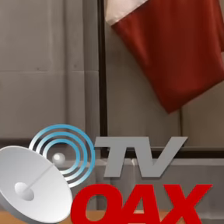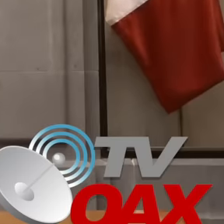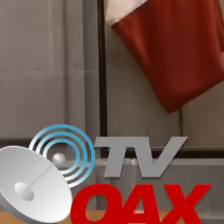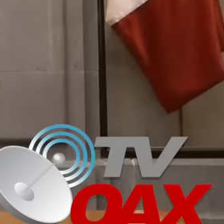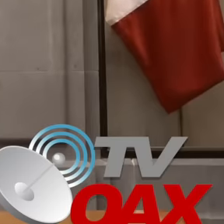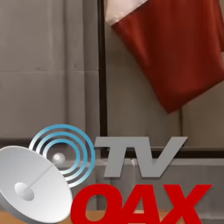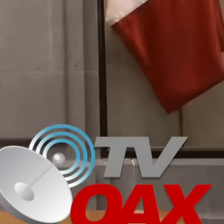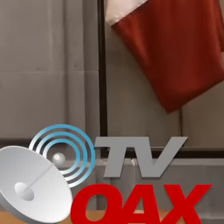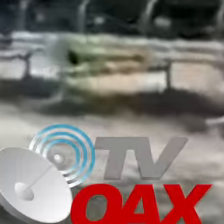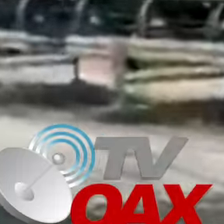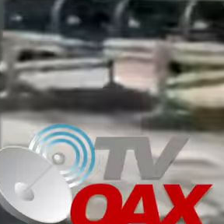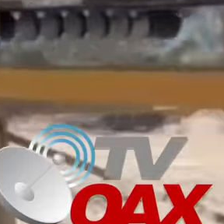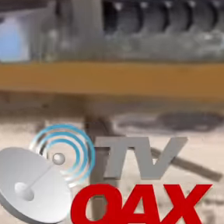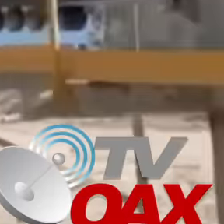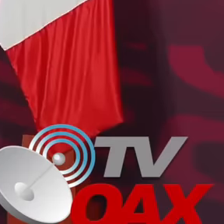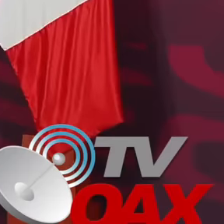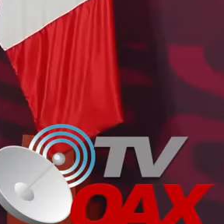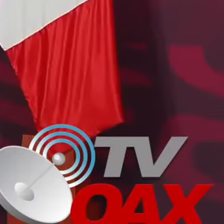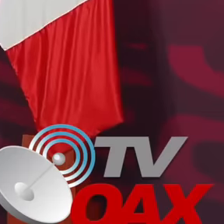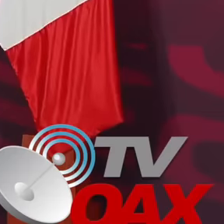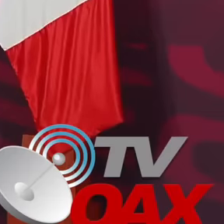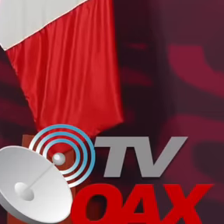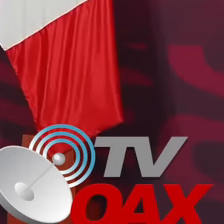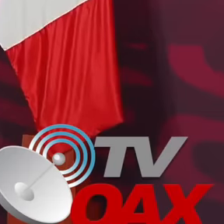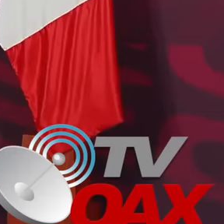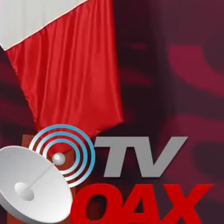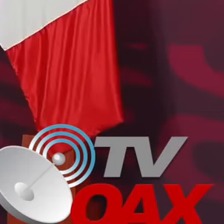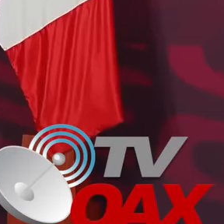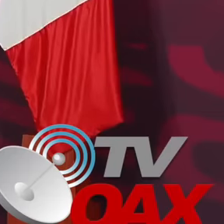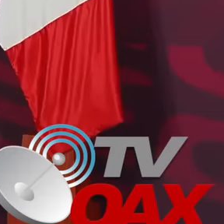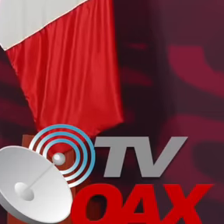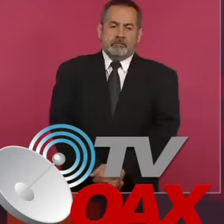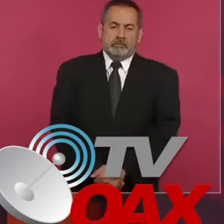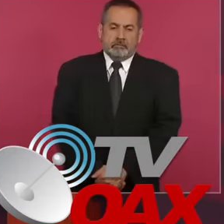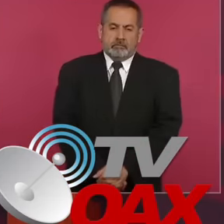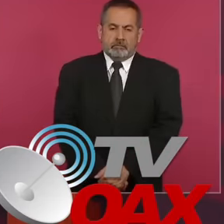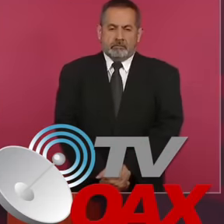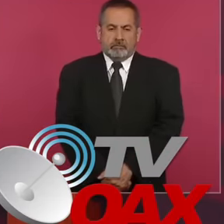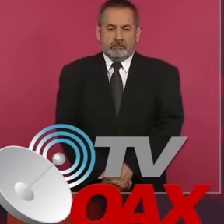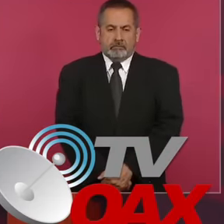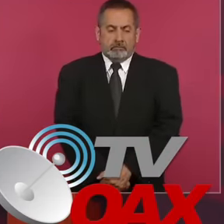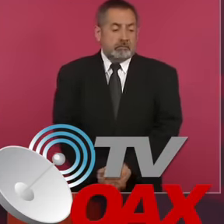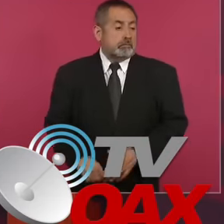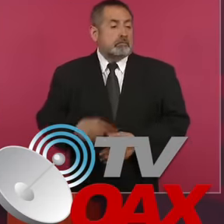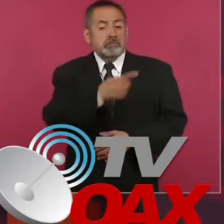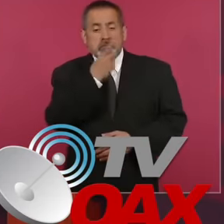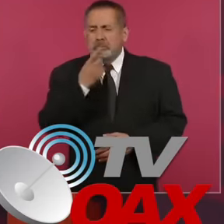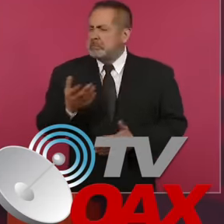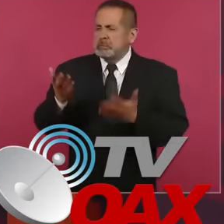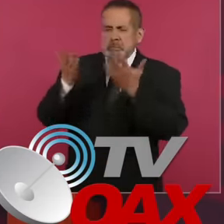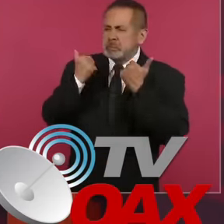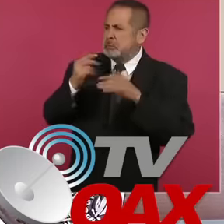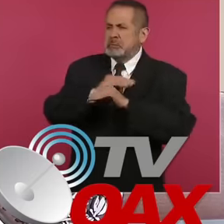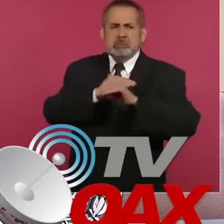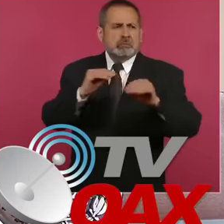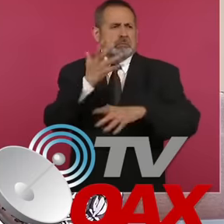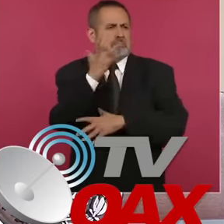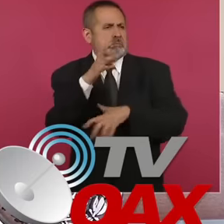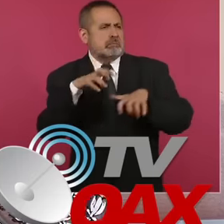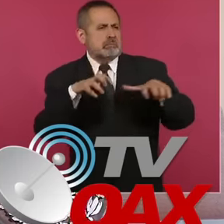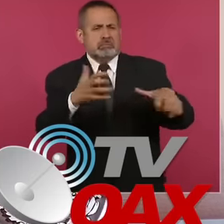de acciones en México. No cabe duda que el actual gobierno de México está recuperando todo lo que